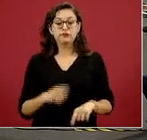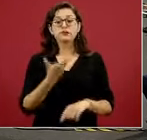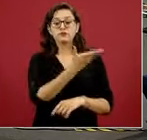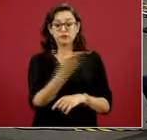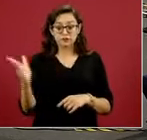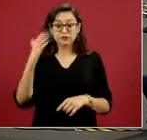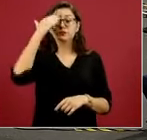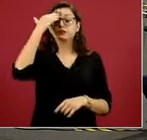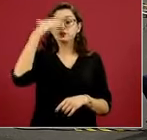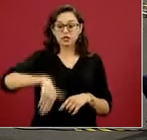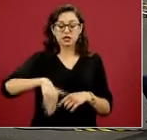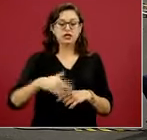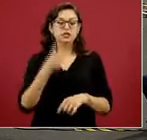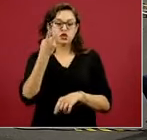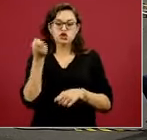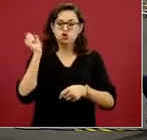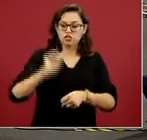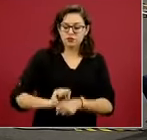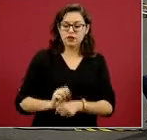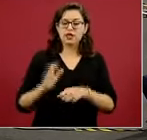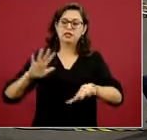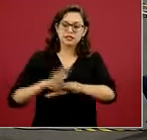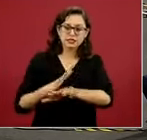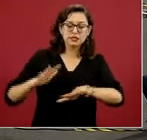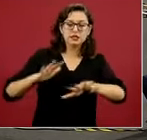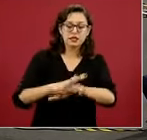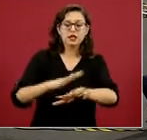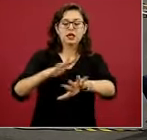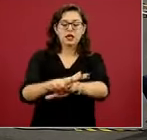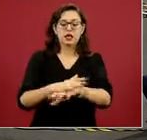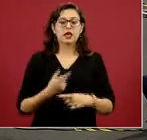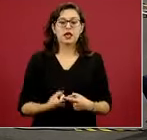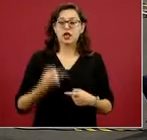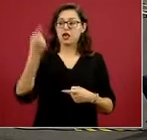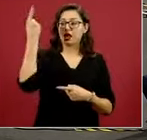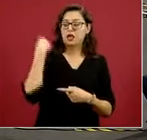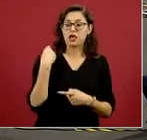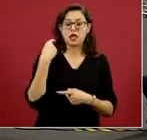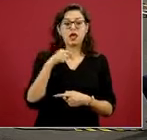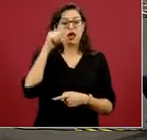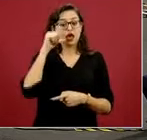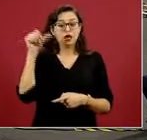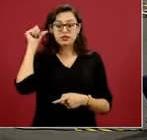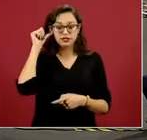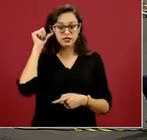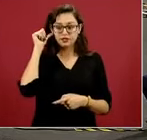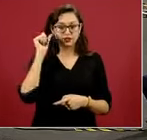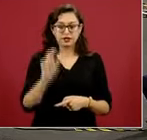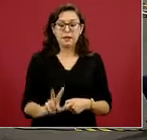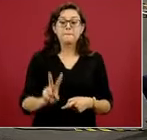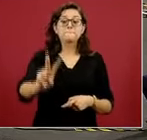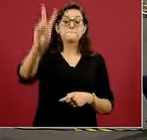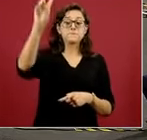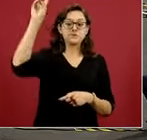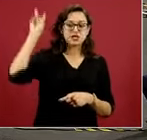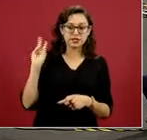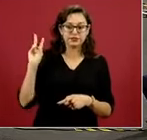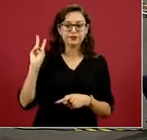publica cada 2 semanas. La última vez que se presentó fue no ayer, sino el viernes pasado. Y en